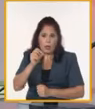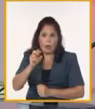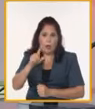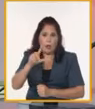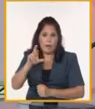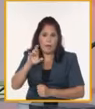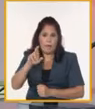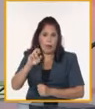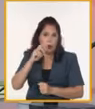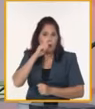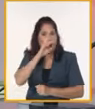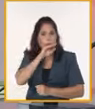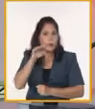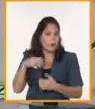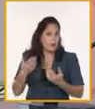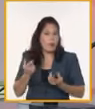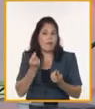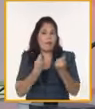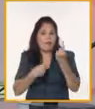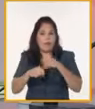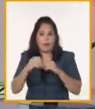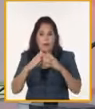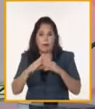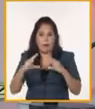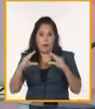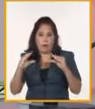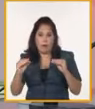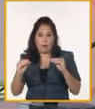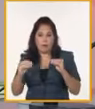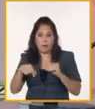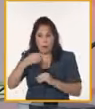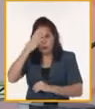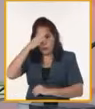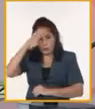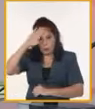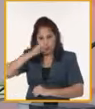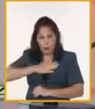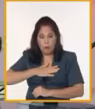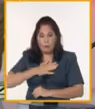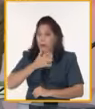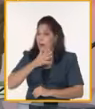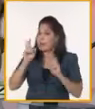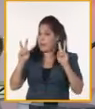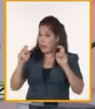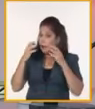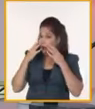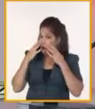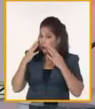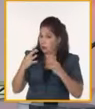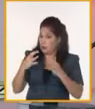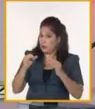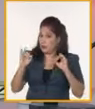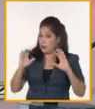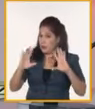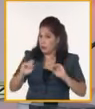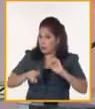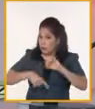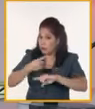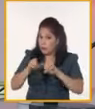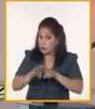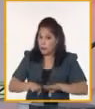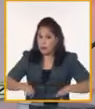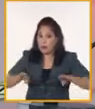normas para eh la venta de autos de automóviles en Cuba así que creo que es un tema que interesa muchísimo a toda la teleaudiencia